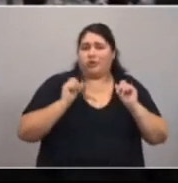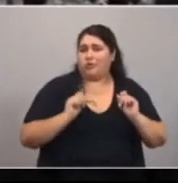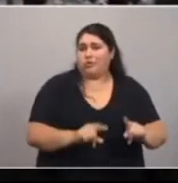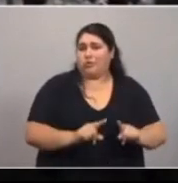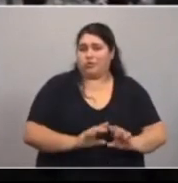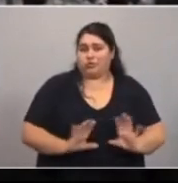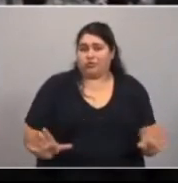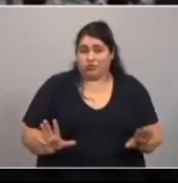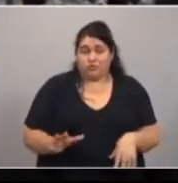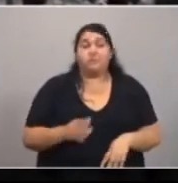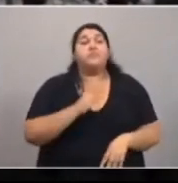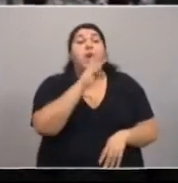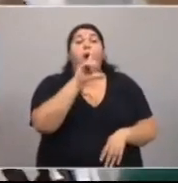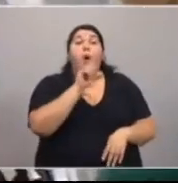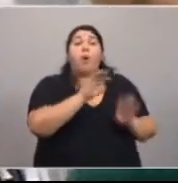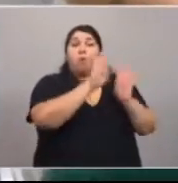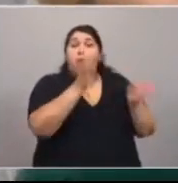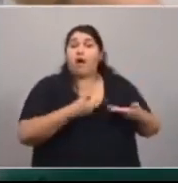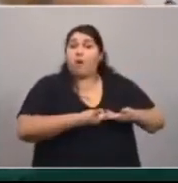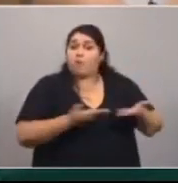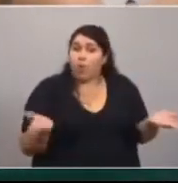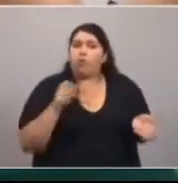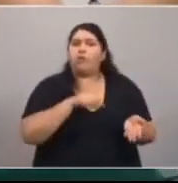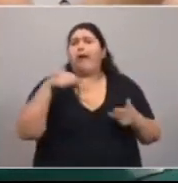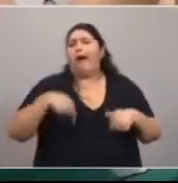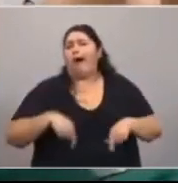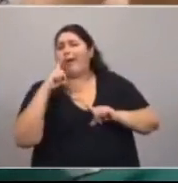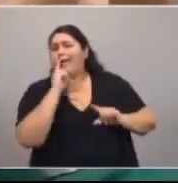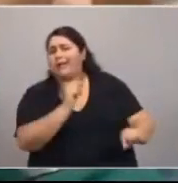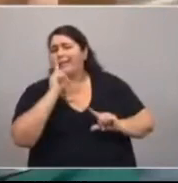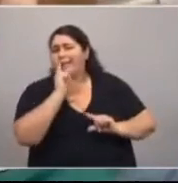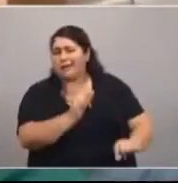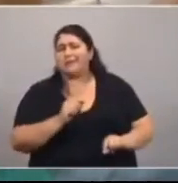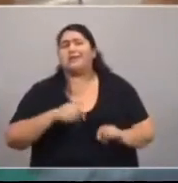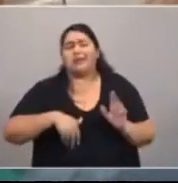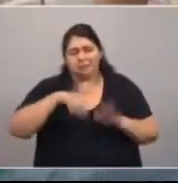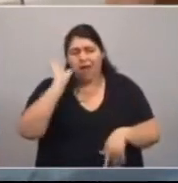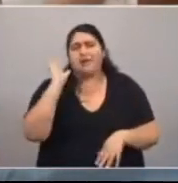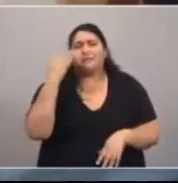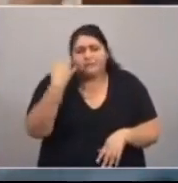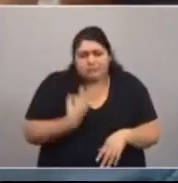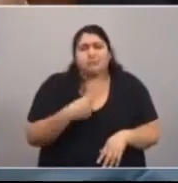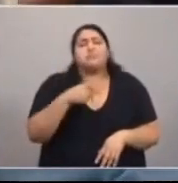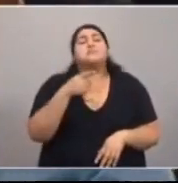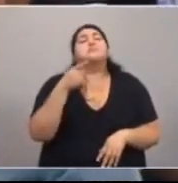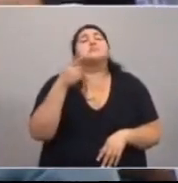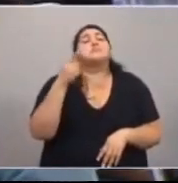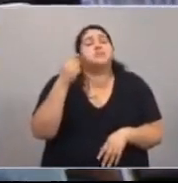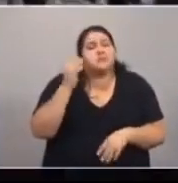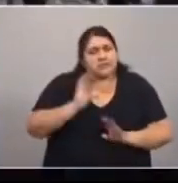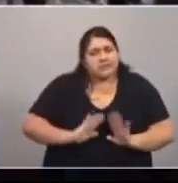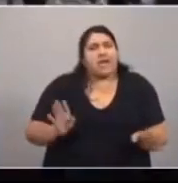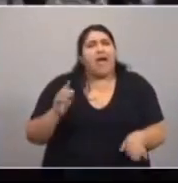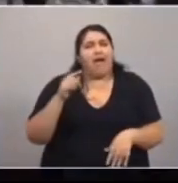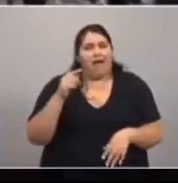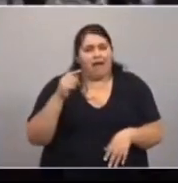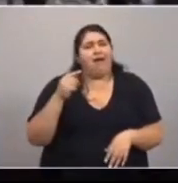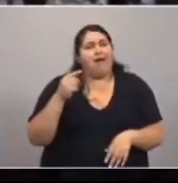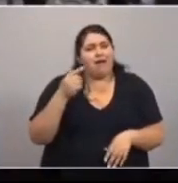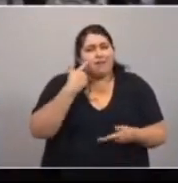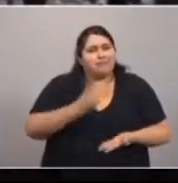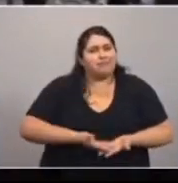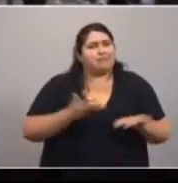siendo cuestionado, Andrés lo habló, el banco insignia de nuestro país, el principal banco, que es el Banco de la Nación Argentina,